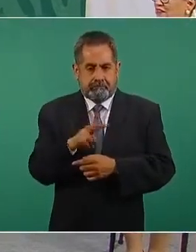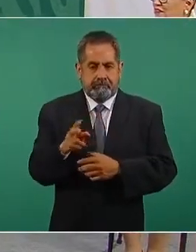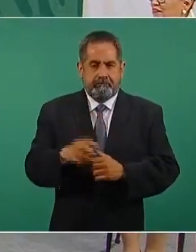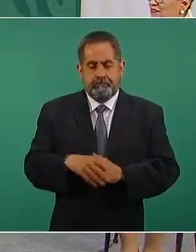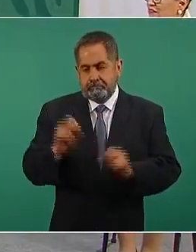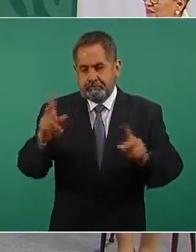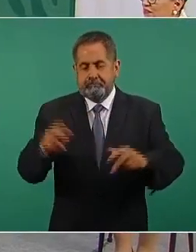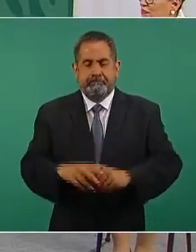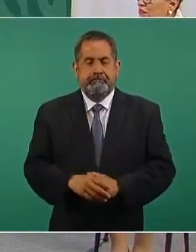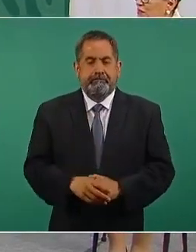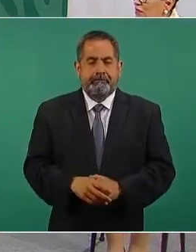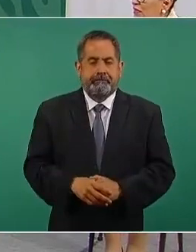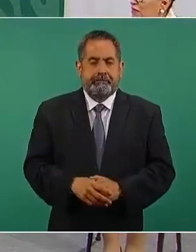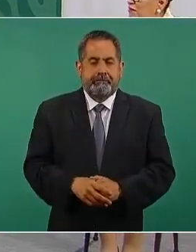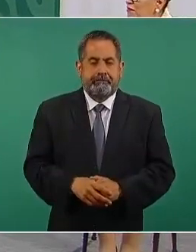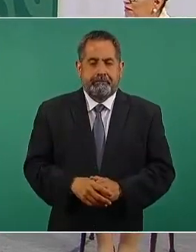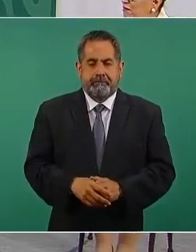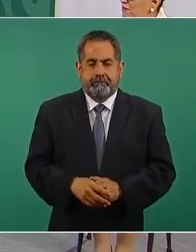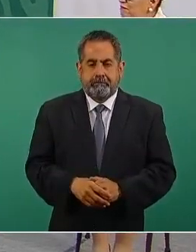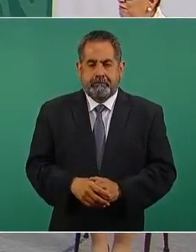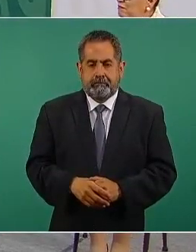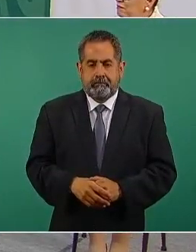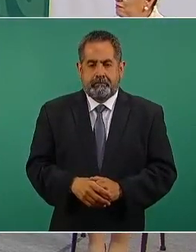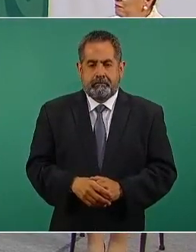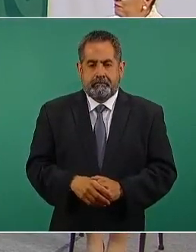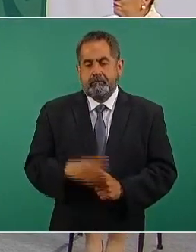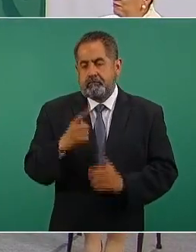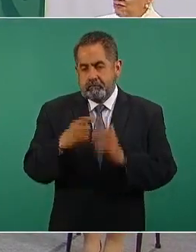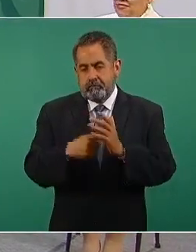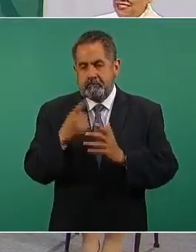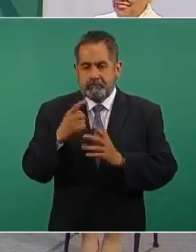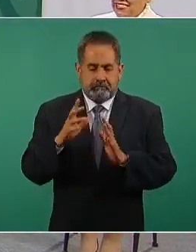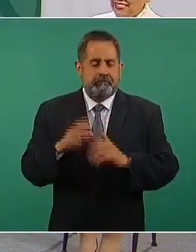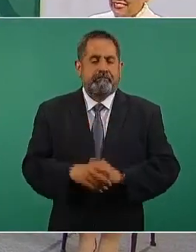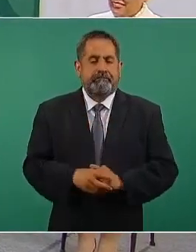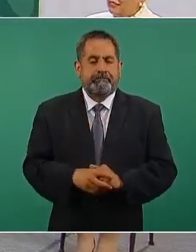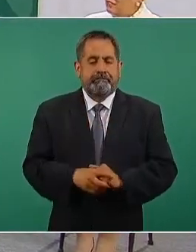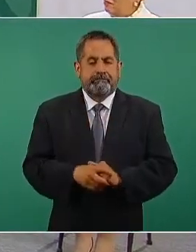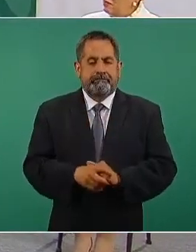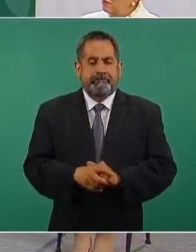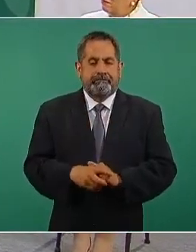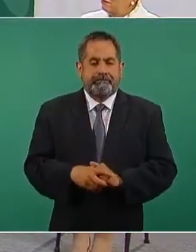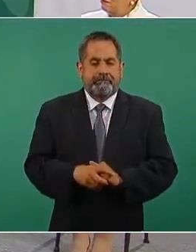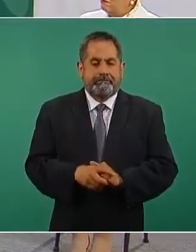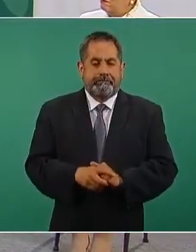¿De acuerdo? Sí, una vez. Sí.